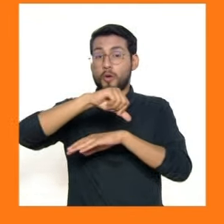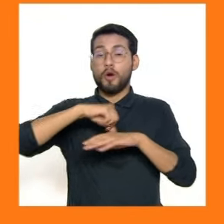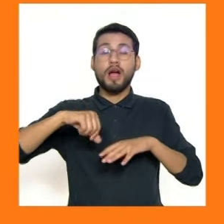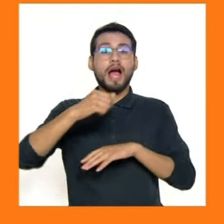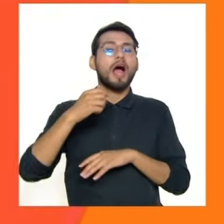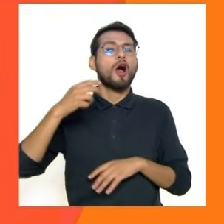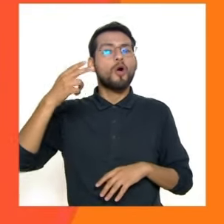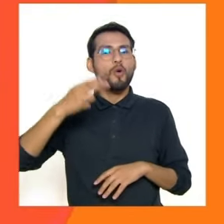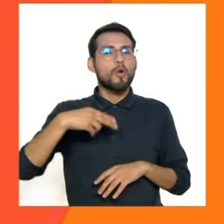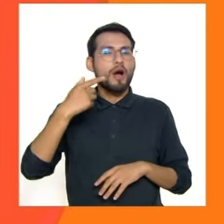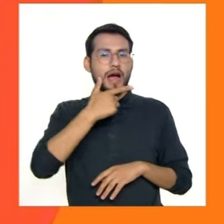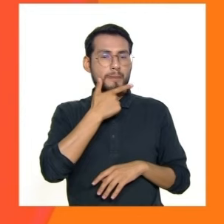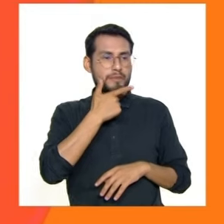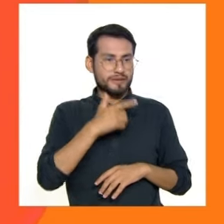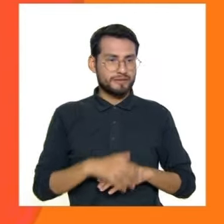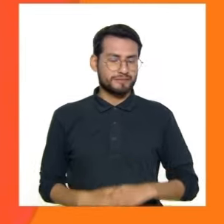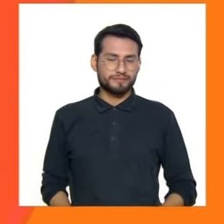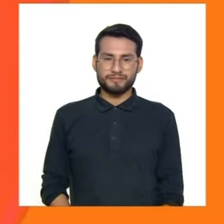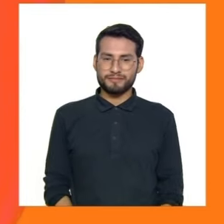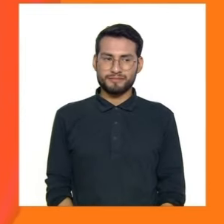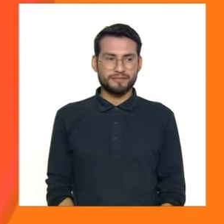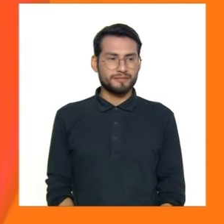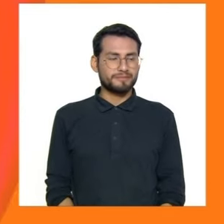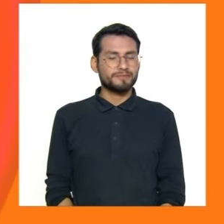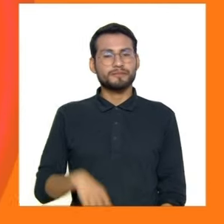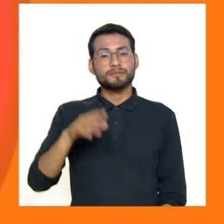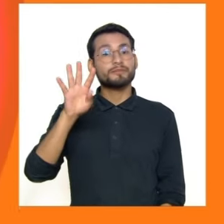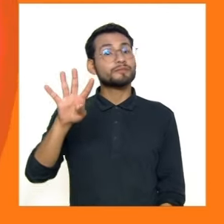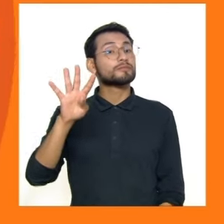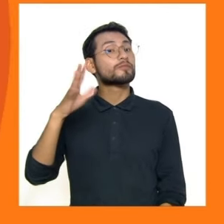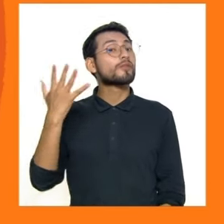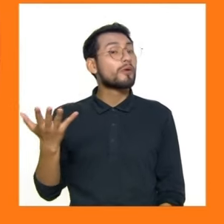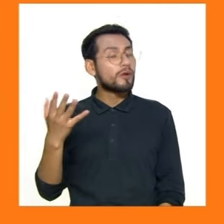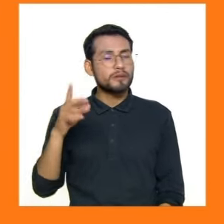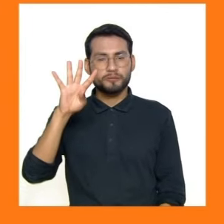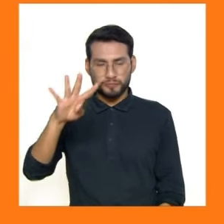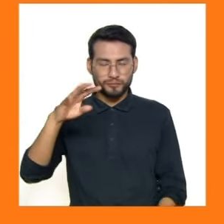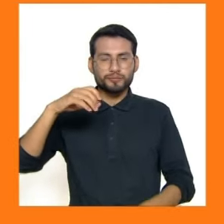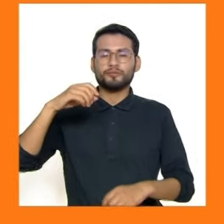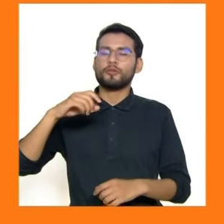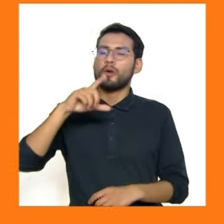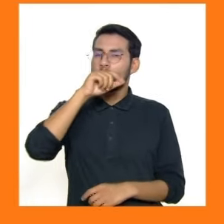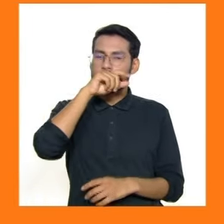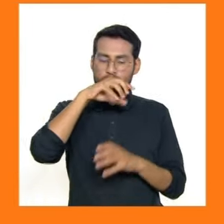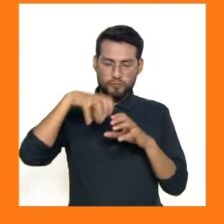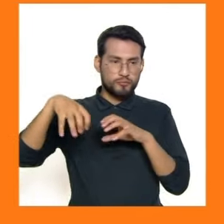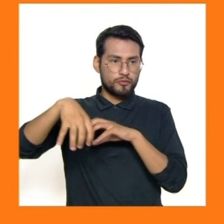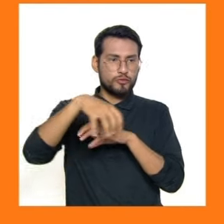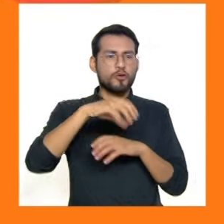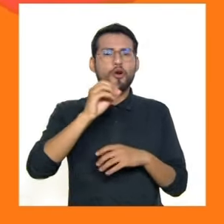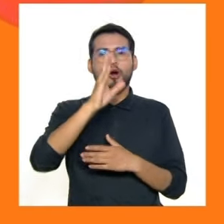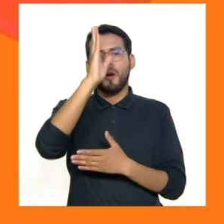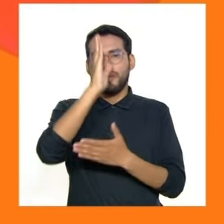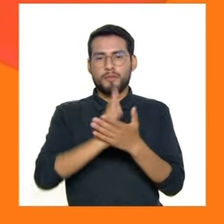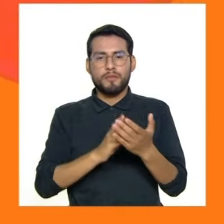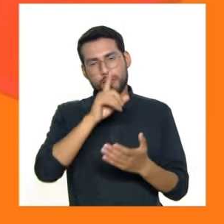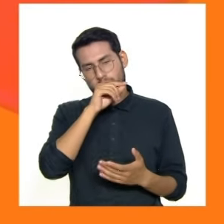la huancaína arroz con pollo con crema a la huancaína necesitaremos cuatro presas de pollo cuatro